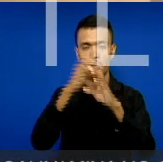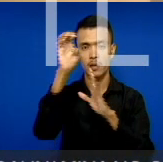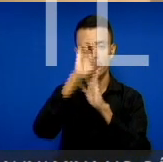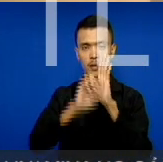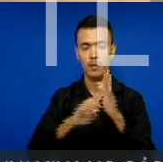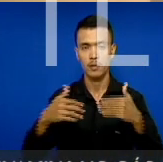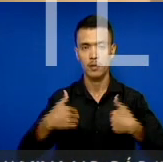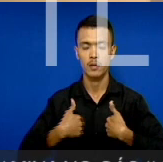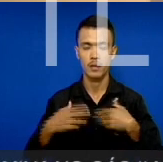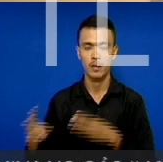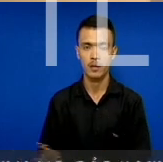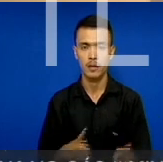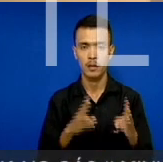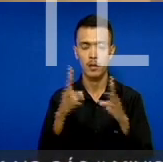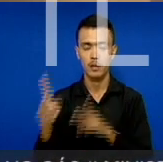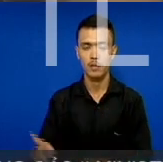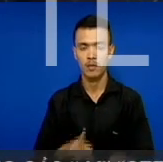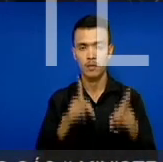y a estrada público.